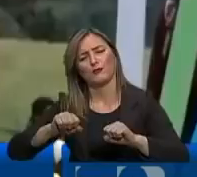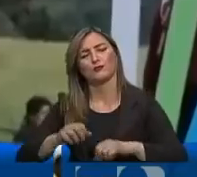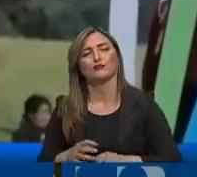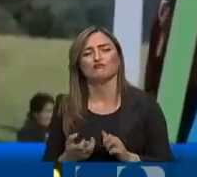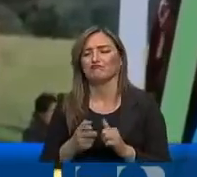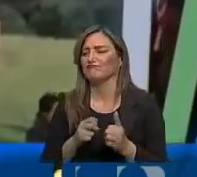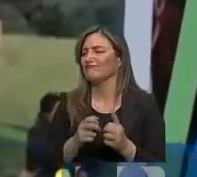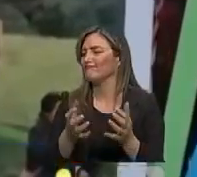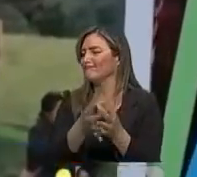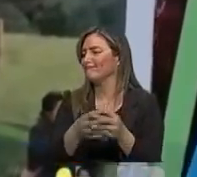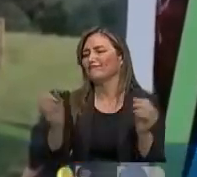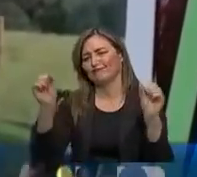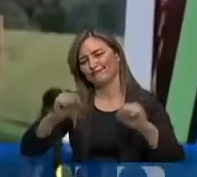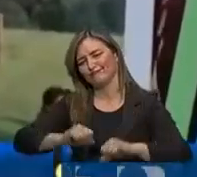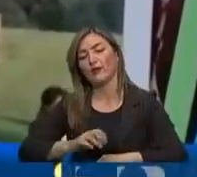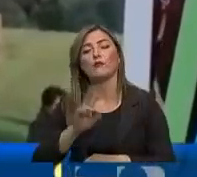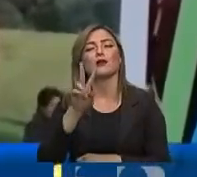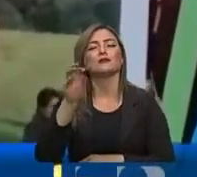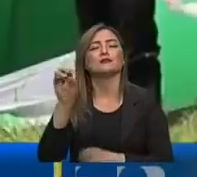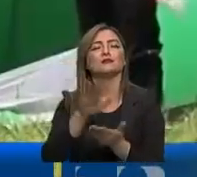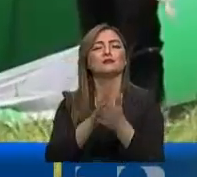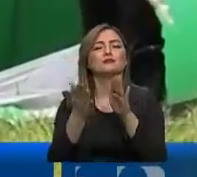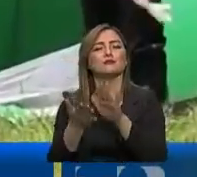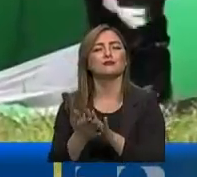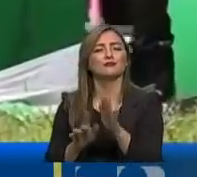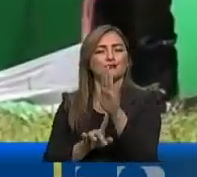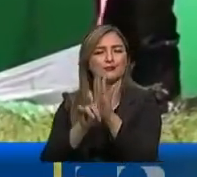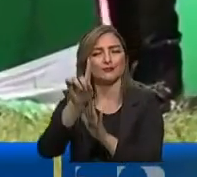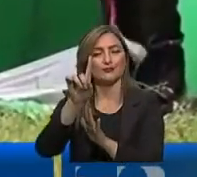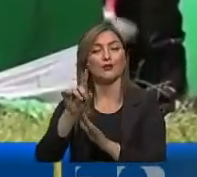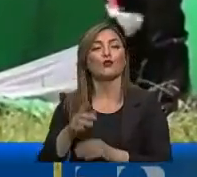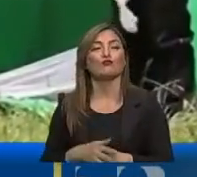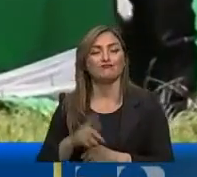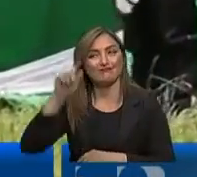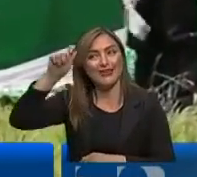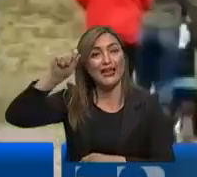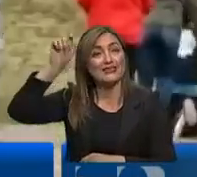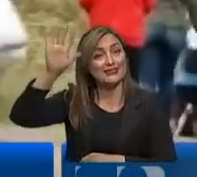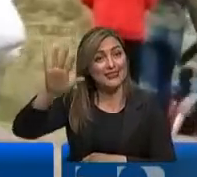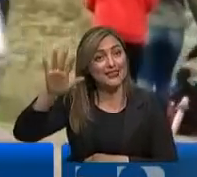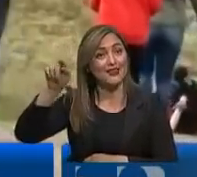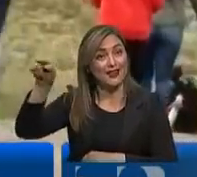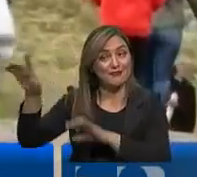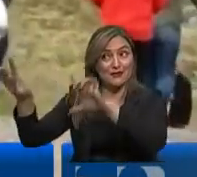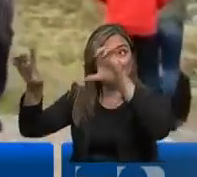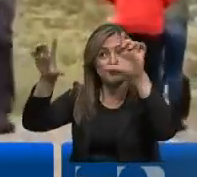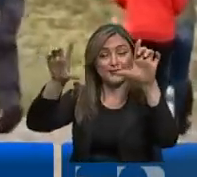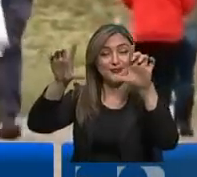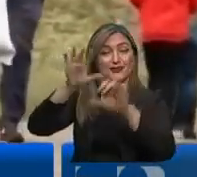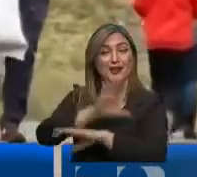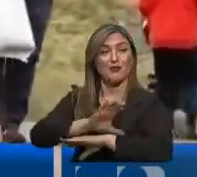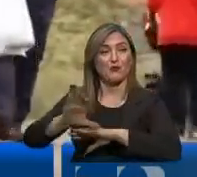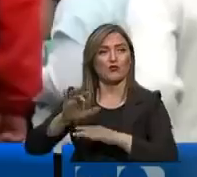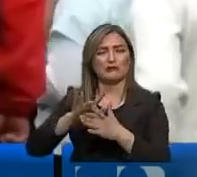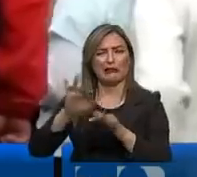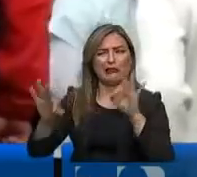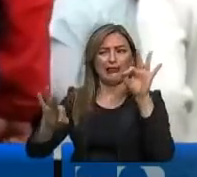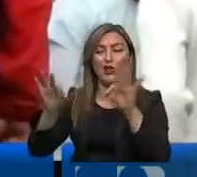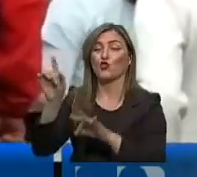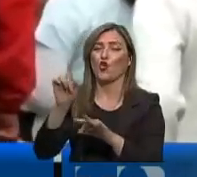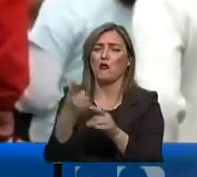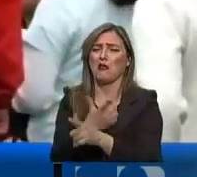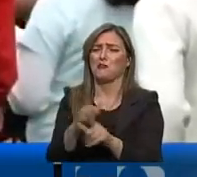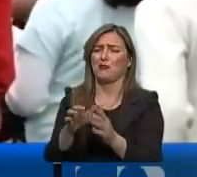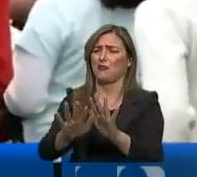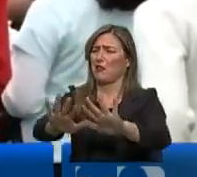esto. Para el 20 de noviembre está previsto desarrollar el cine camping en este mismo escenario, donde no hay riesgos de contagio, pues